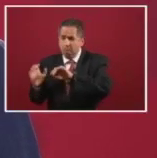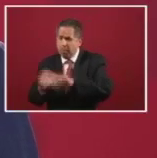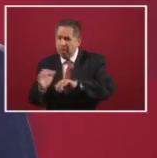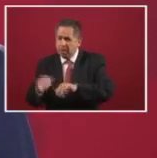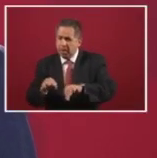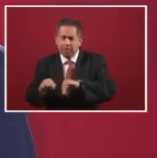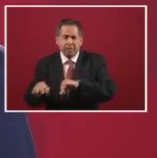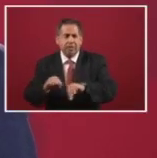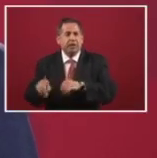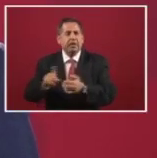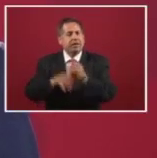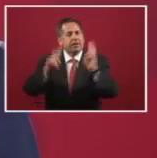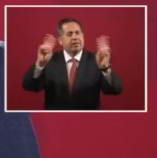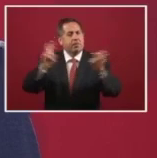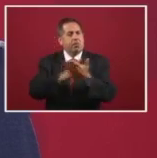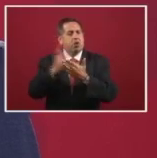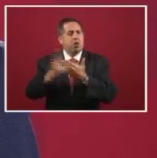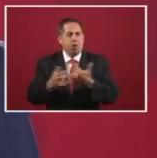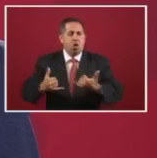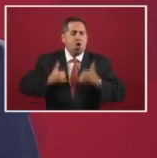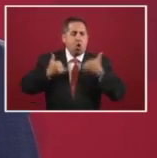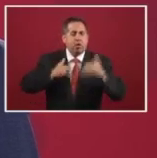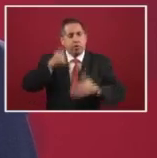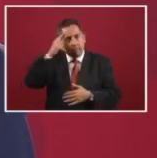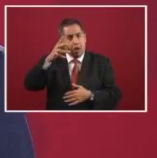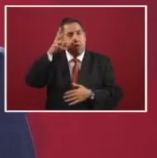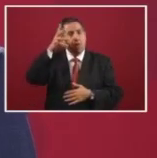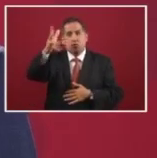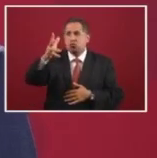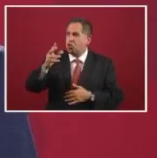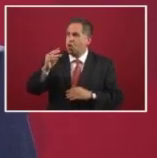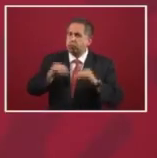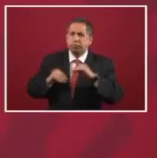en el programa Jóvenes Construyendo el Futuro. Ya